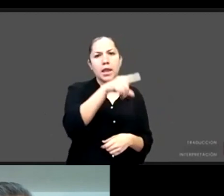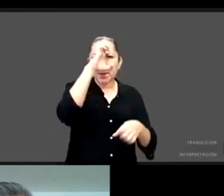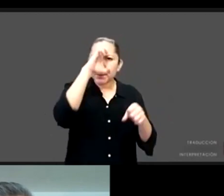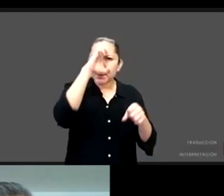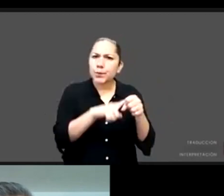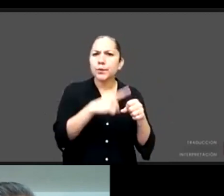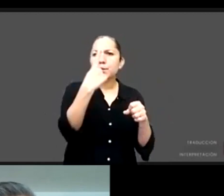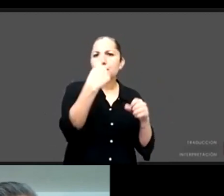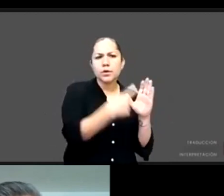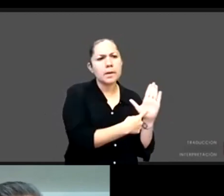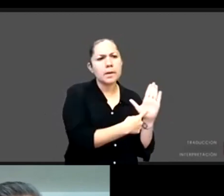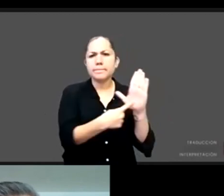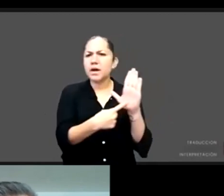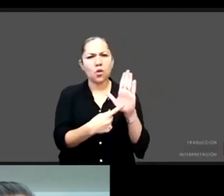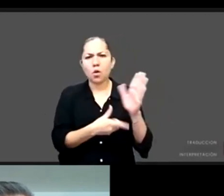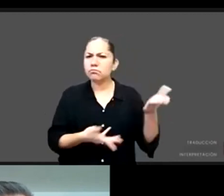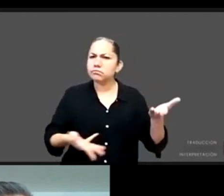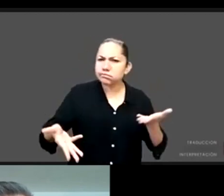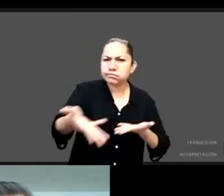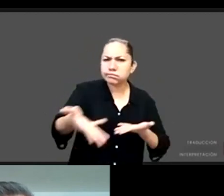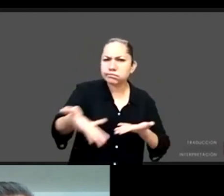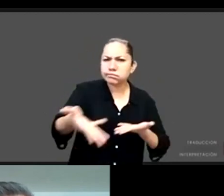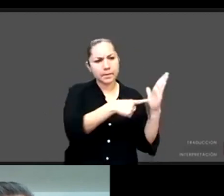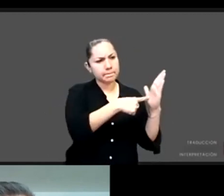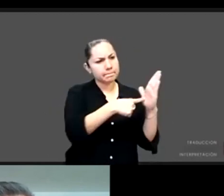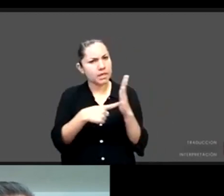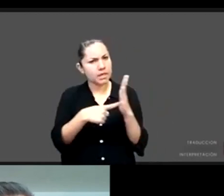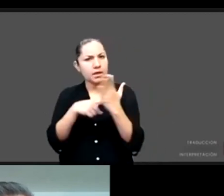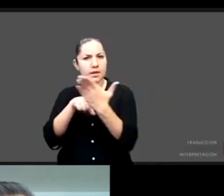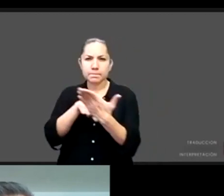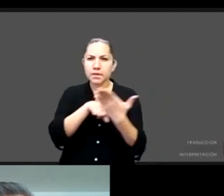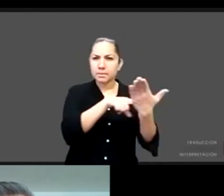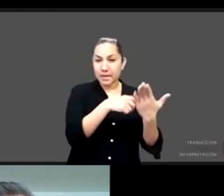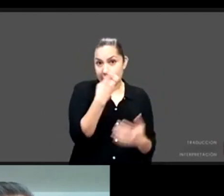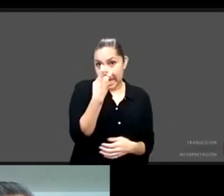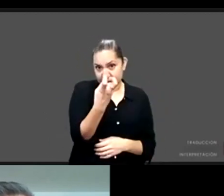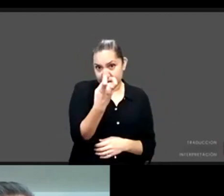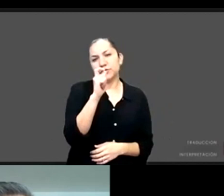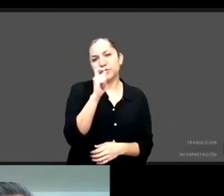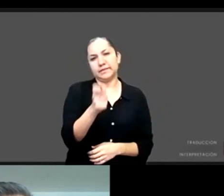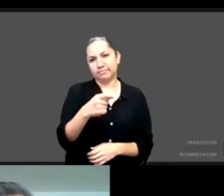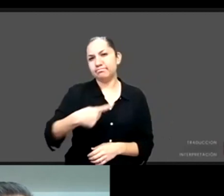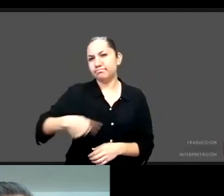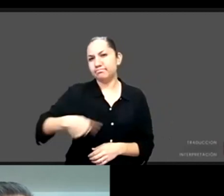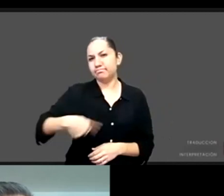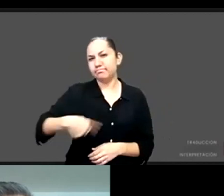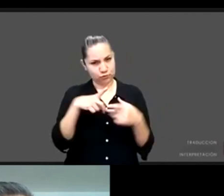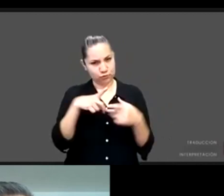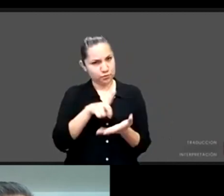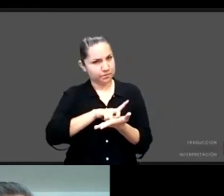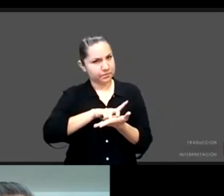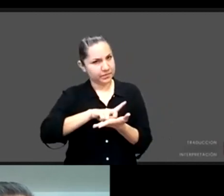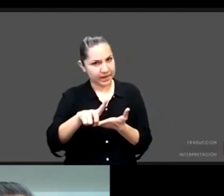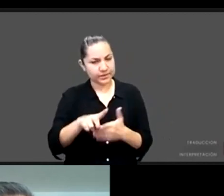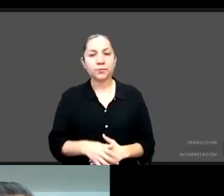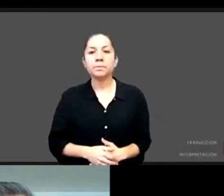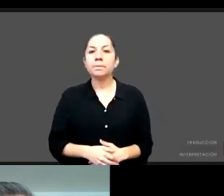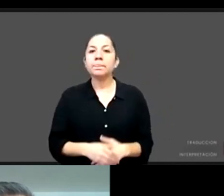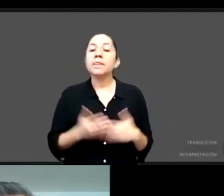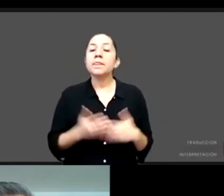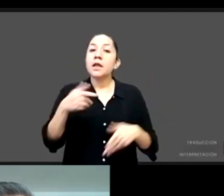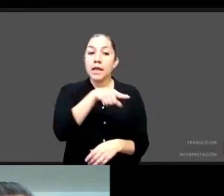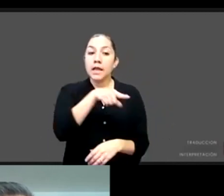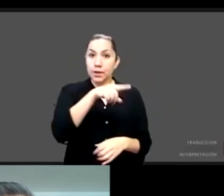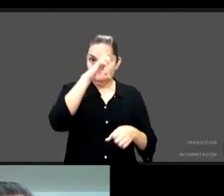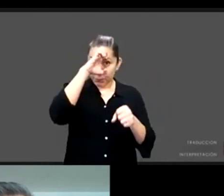humano. Nuestra perspectiva también, por supuesto, es una cultura, como dije ya, incluyente,